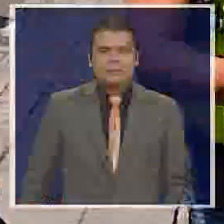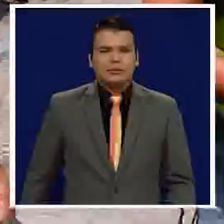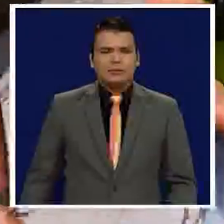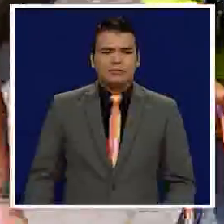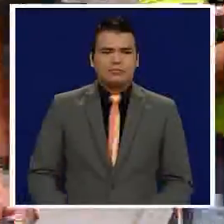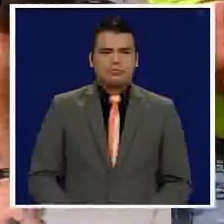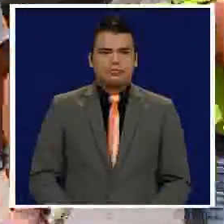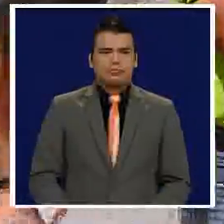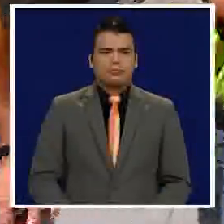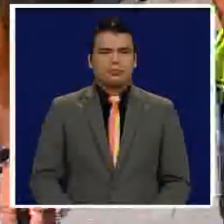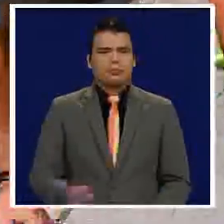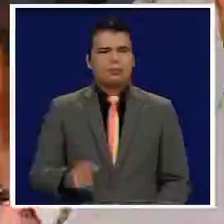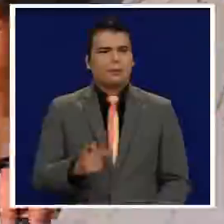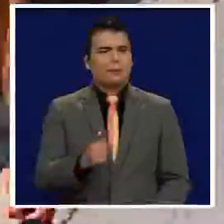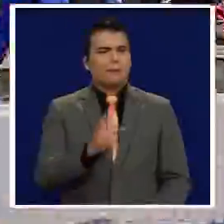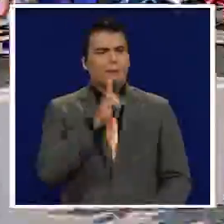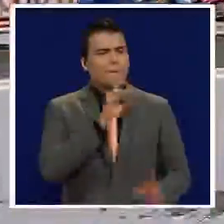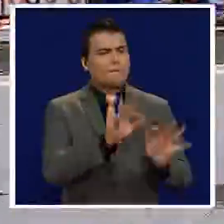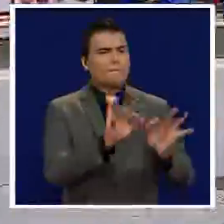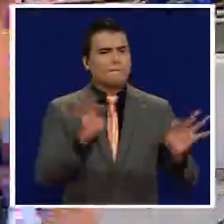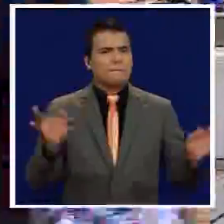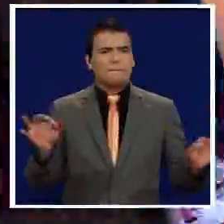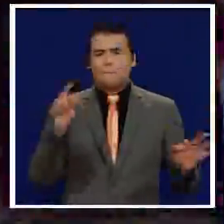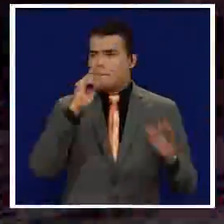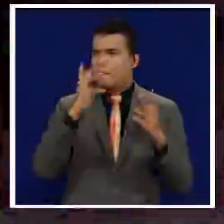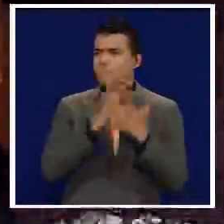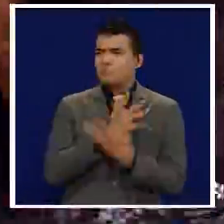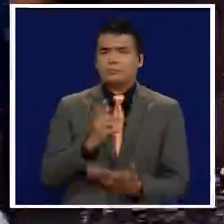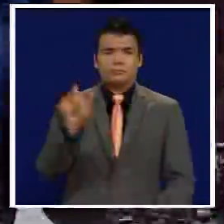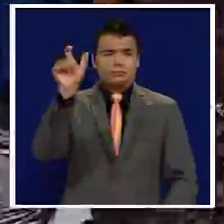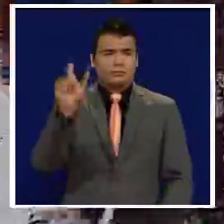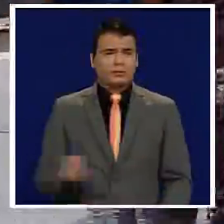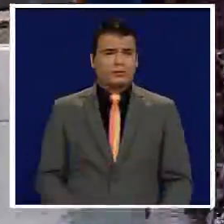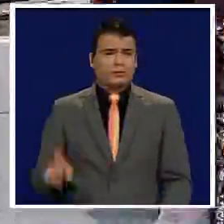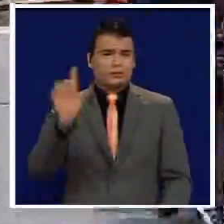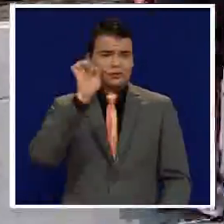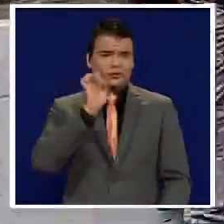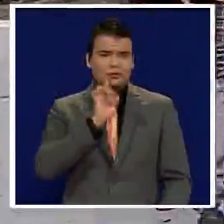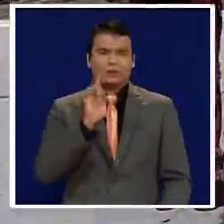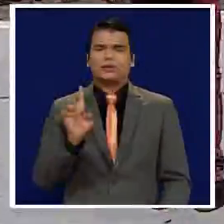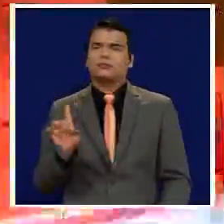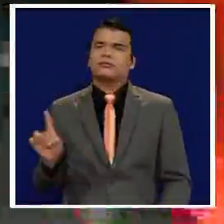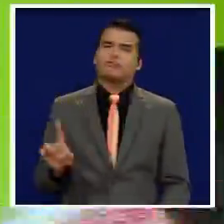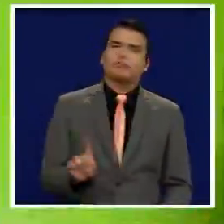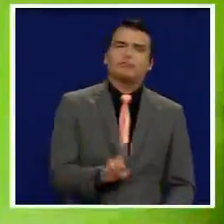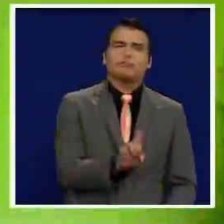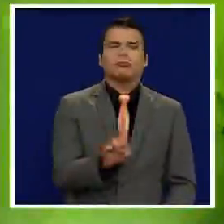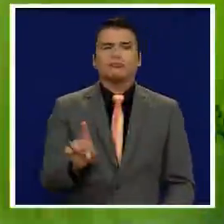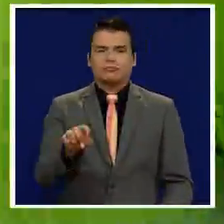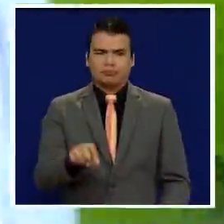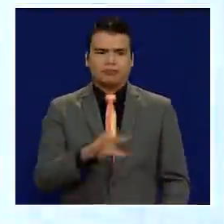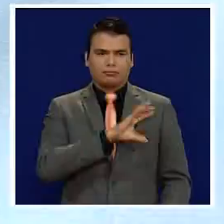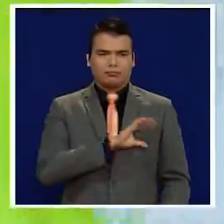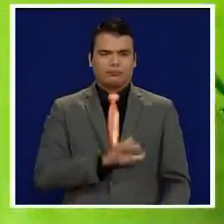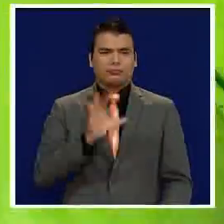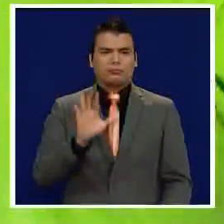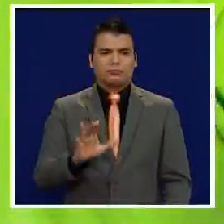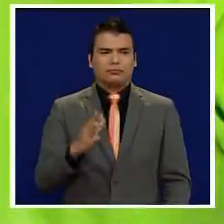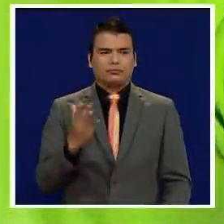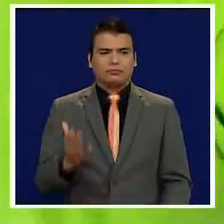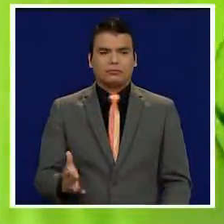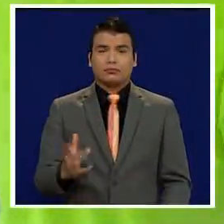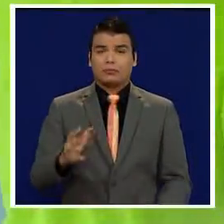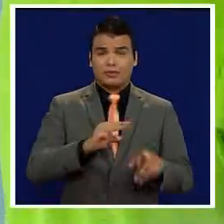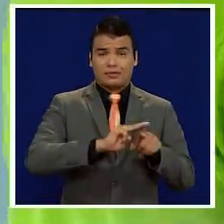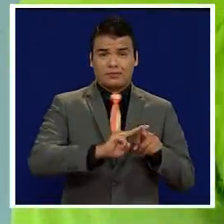Entre silencios, incomprensiones e impotencia, transcurre un día de una persona con discapacidad auditiva si de movilidad en la ciudad se trata. El sistema masivo